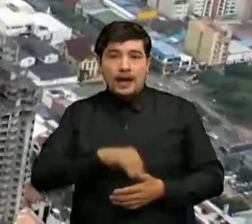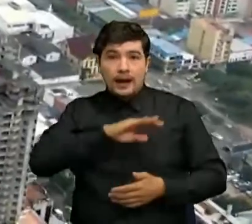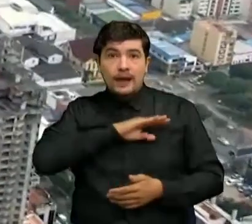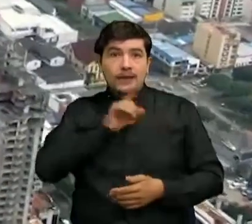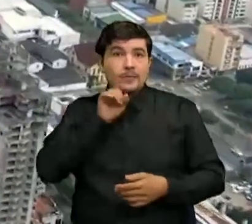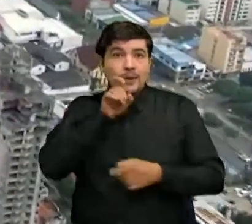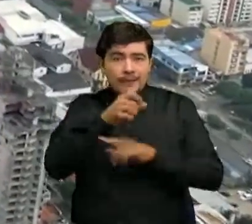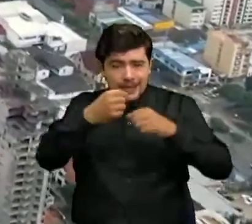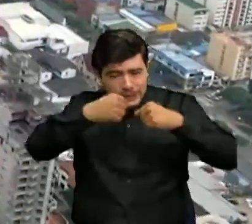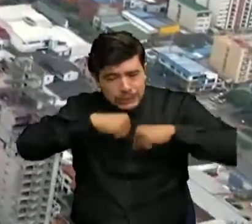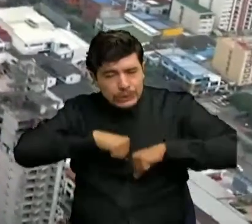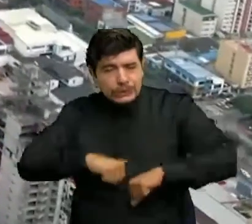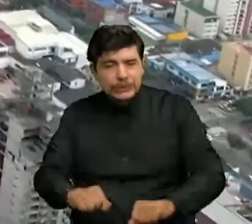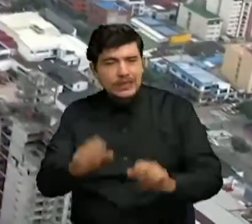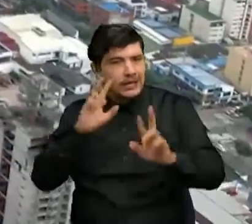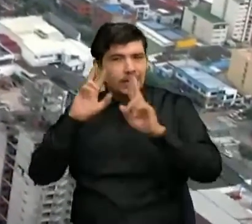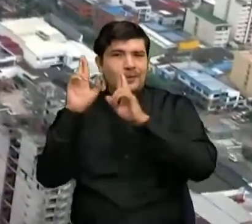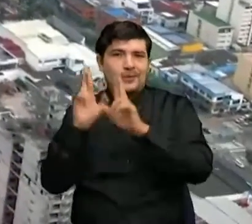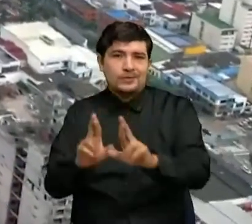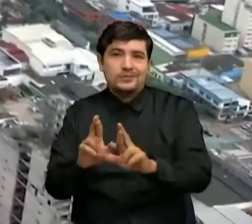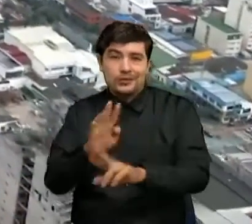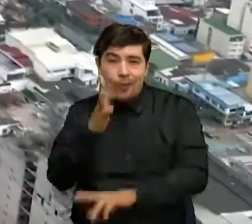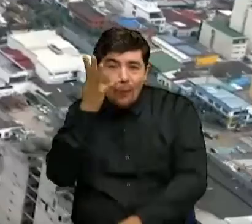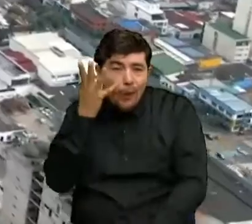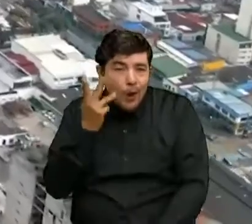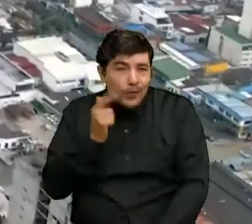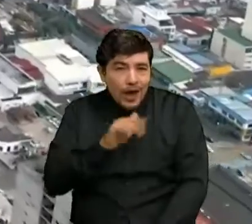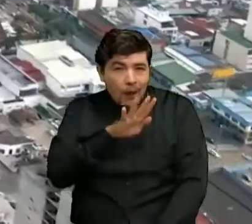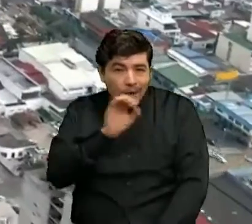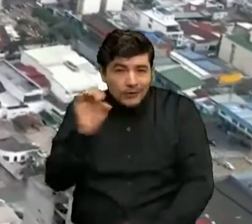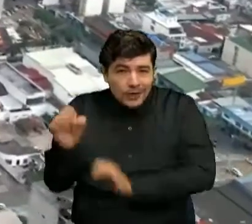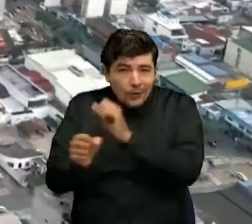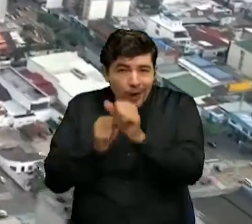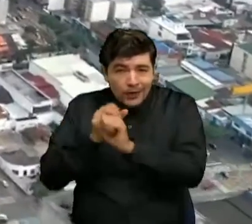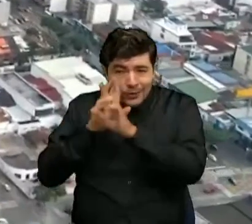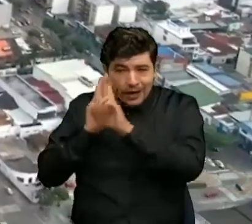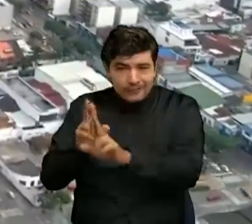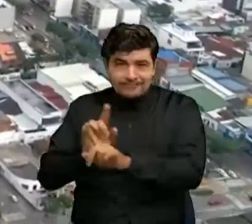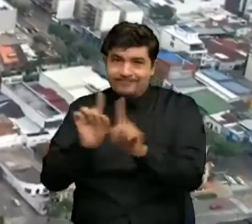se cumple 4 siglos de historia. Por eso la invitación a que todos participen.